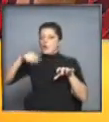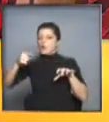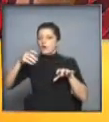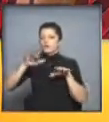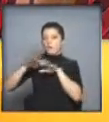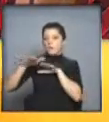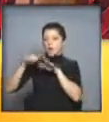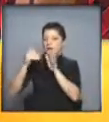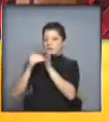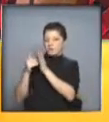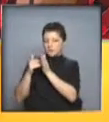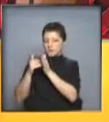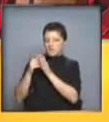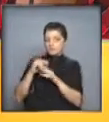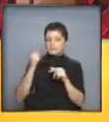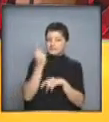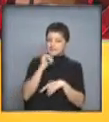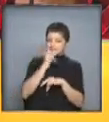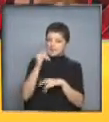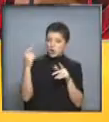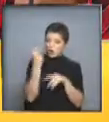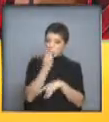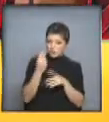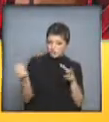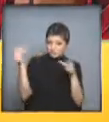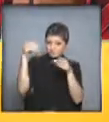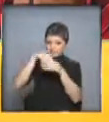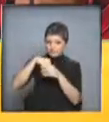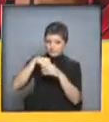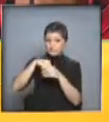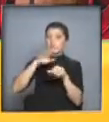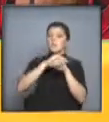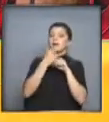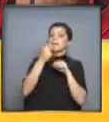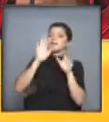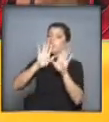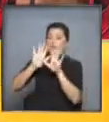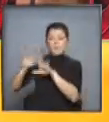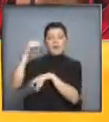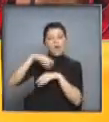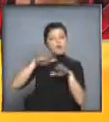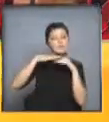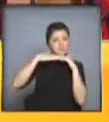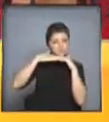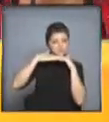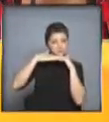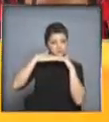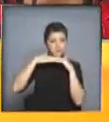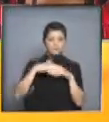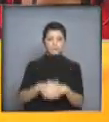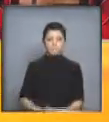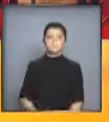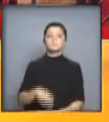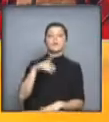que hay un contexto hay favorable para la militancia. Claro. Hay miles de personas organizándose. Que llevan a la convicción y a que vos